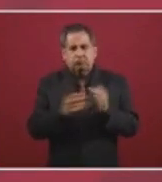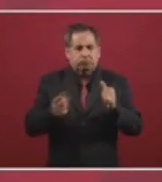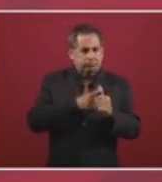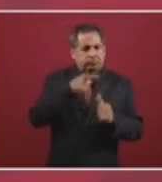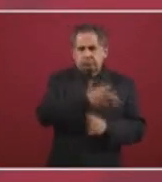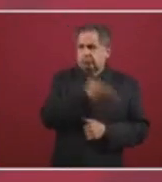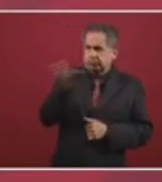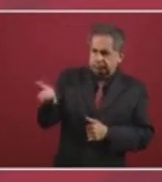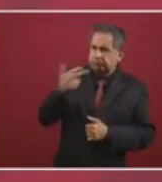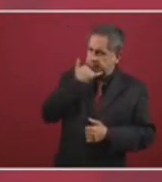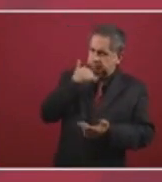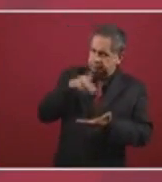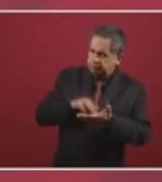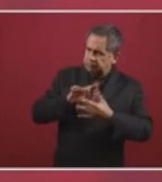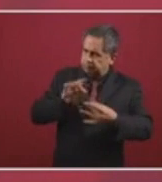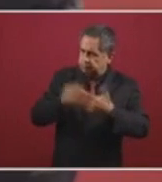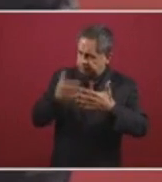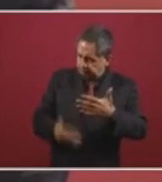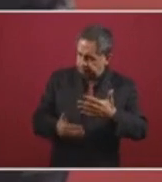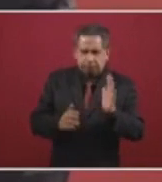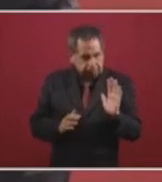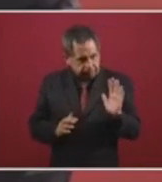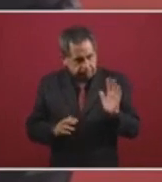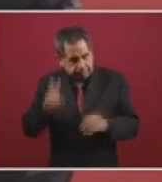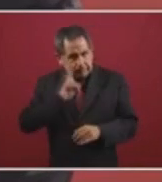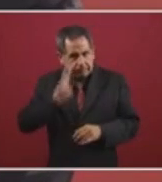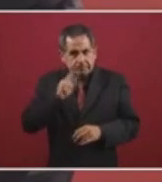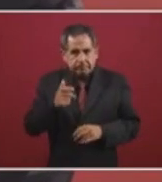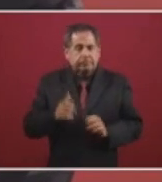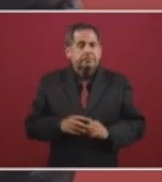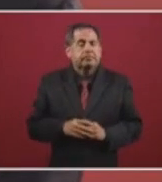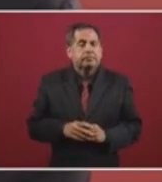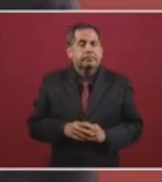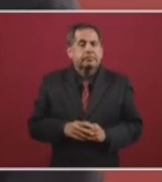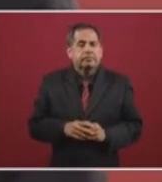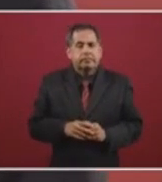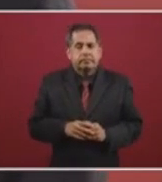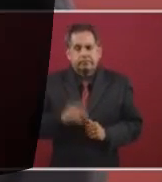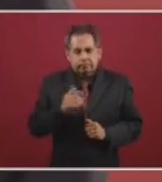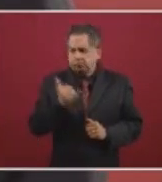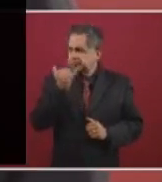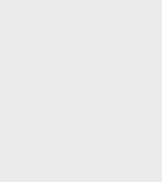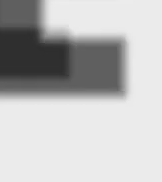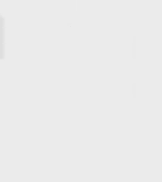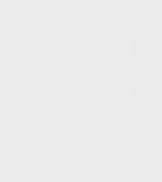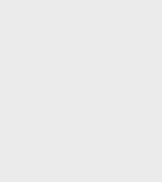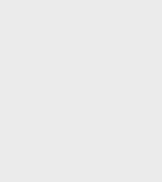sea, vamos perdonándonos.